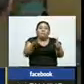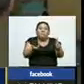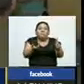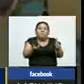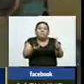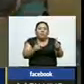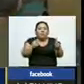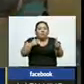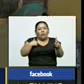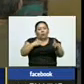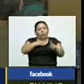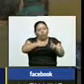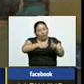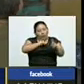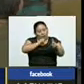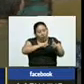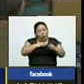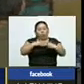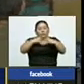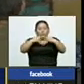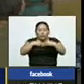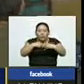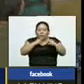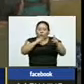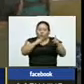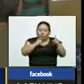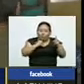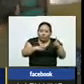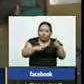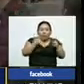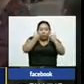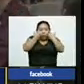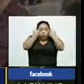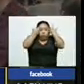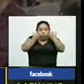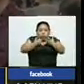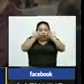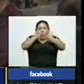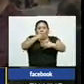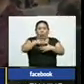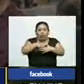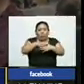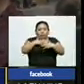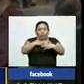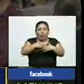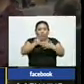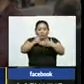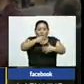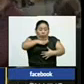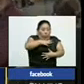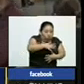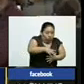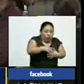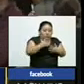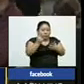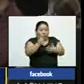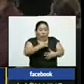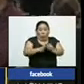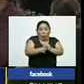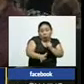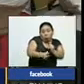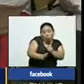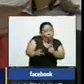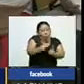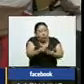dolor en el pecho o al respirar, fatiga, fiebre, transpiración, náuseas, vómitos, diarrea,